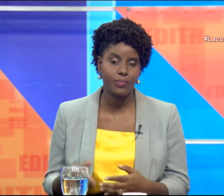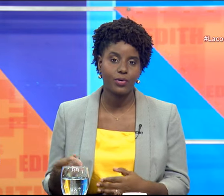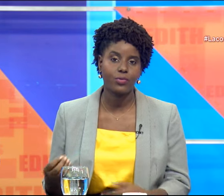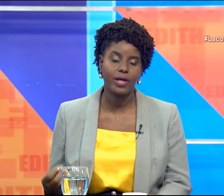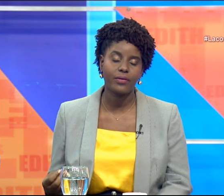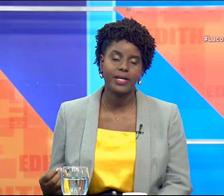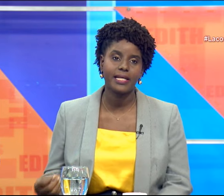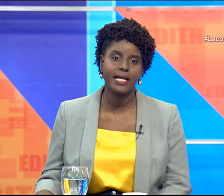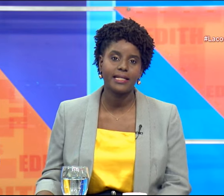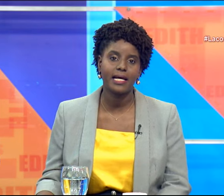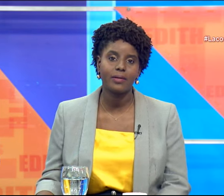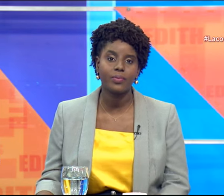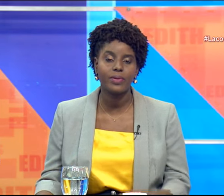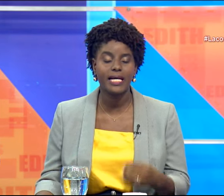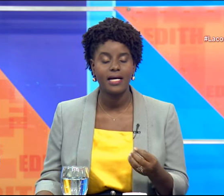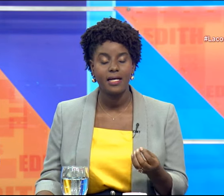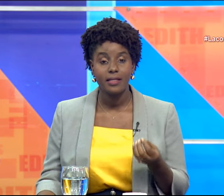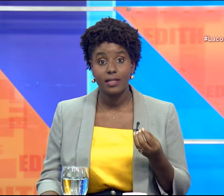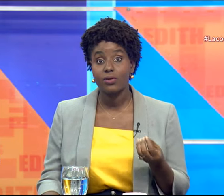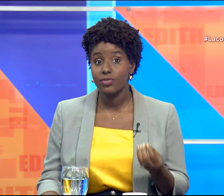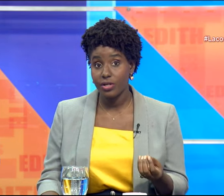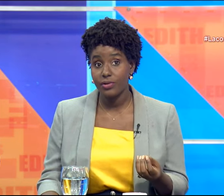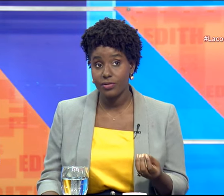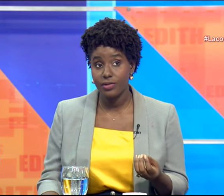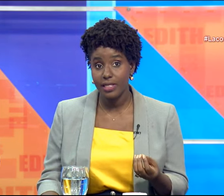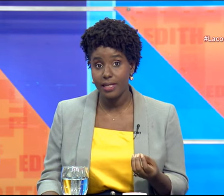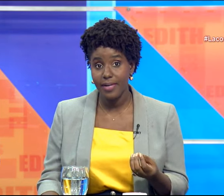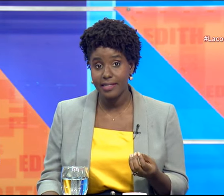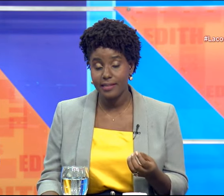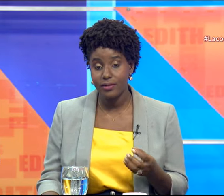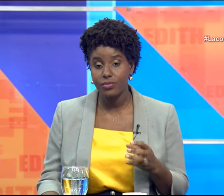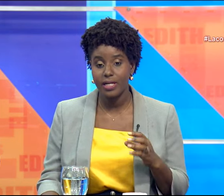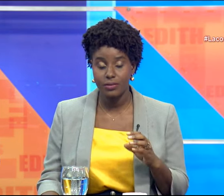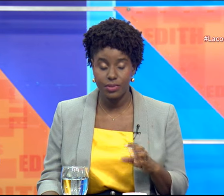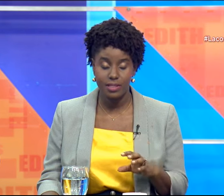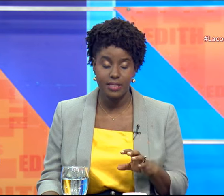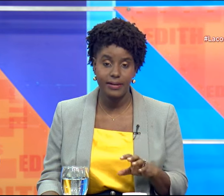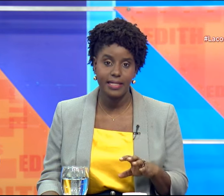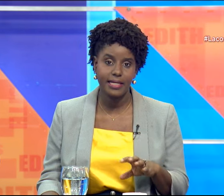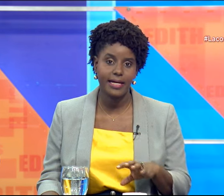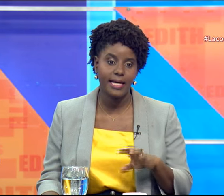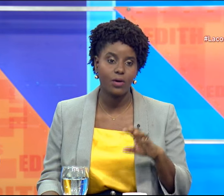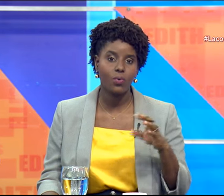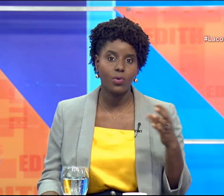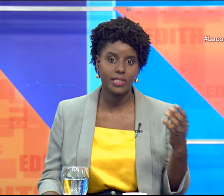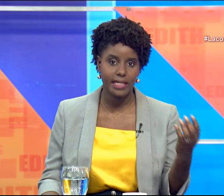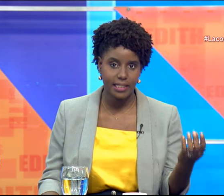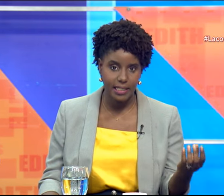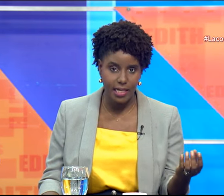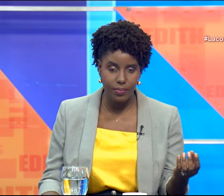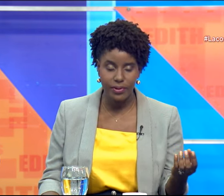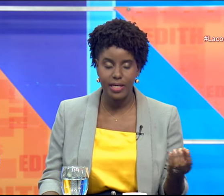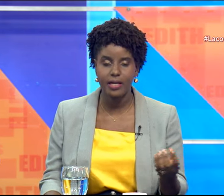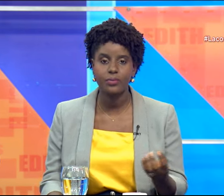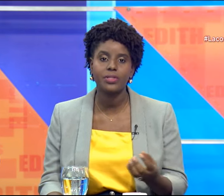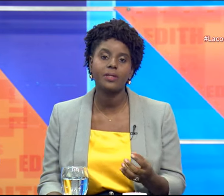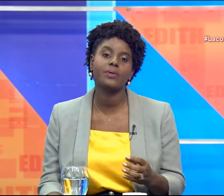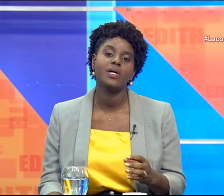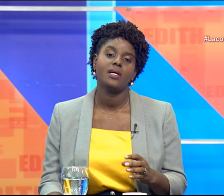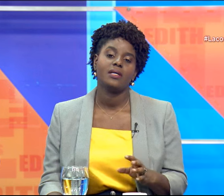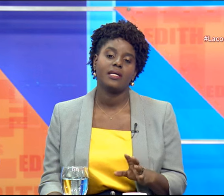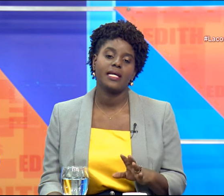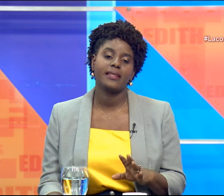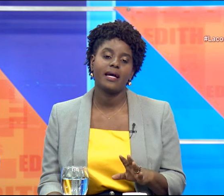sacar al Procurador General de la República del Consejo Nacional de la Magistratura, ustedes saben que era la cuota que tenía el Poder